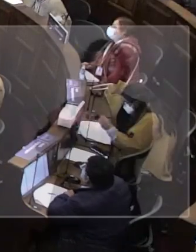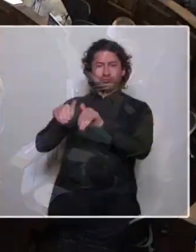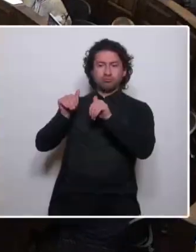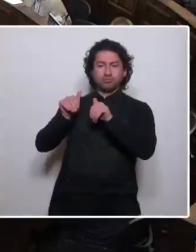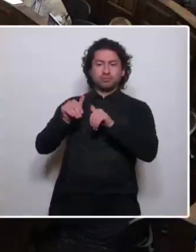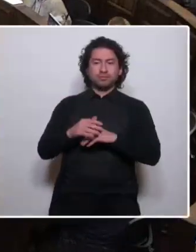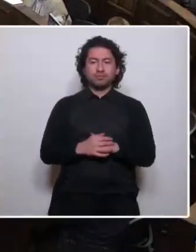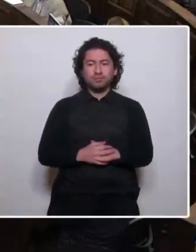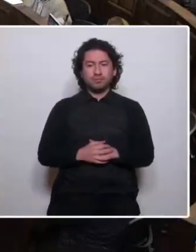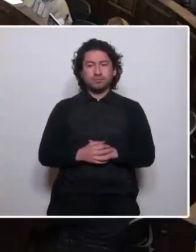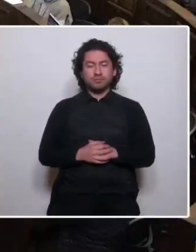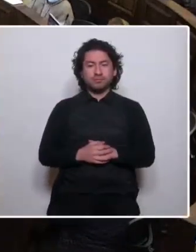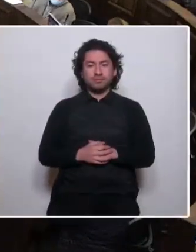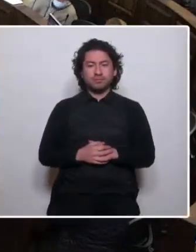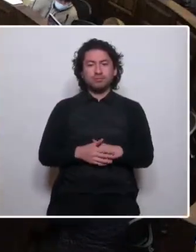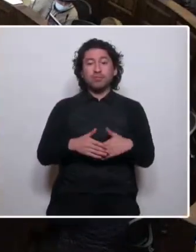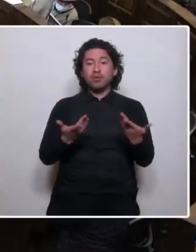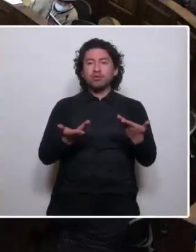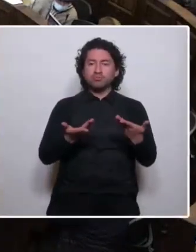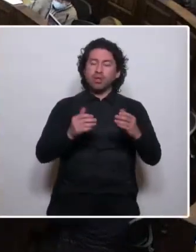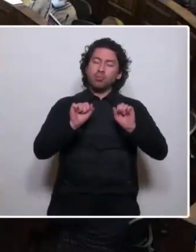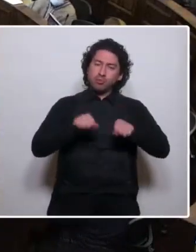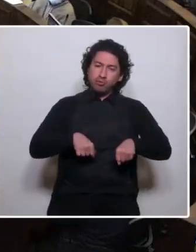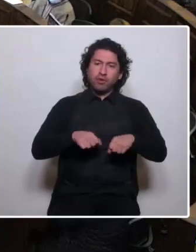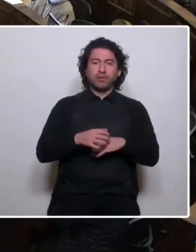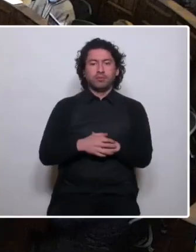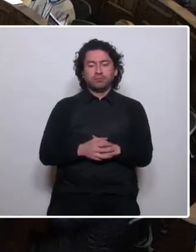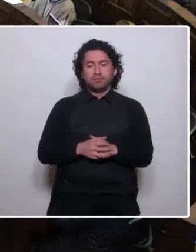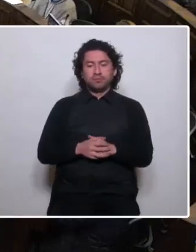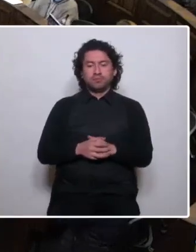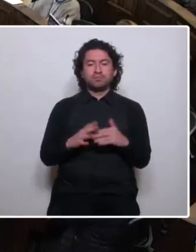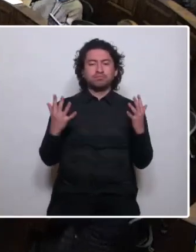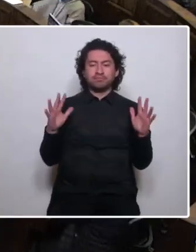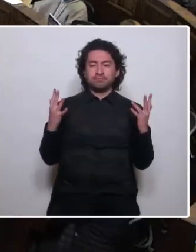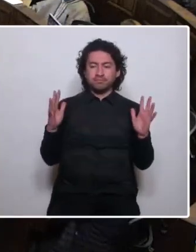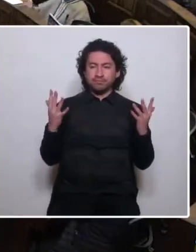abstenciones. Por lo tanto, está aprobada.